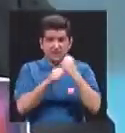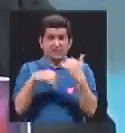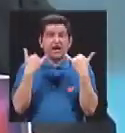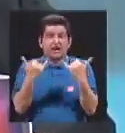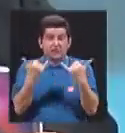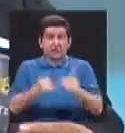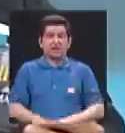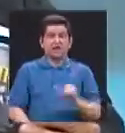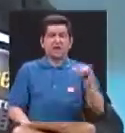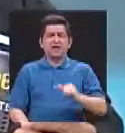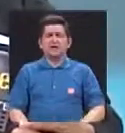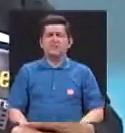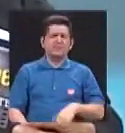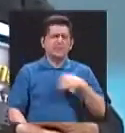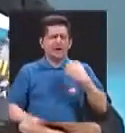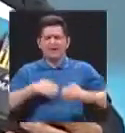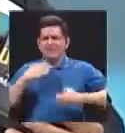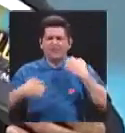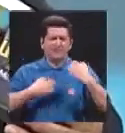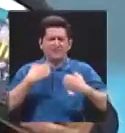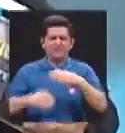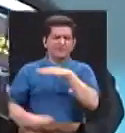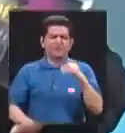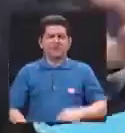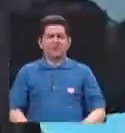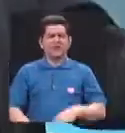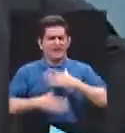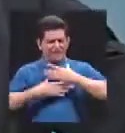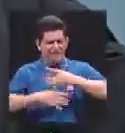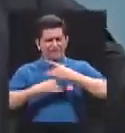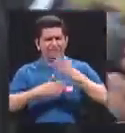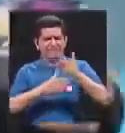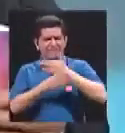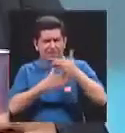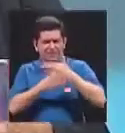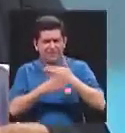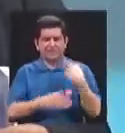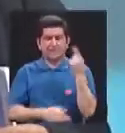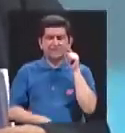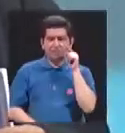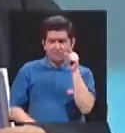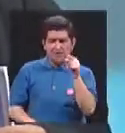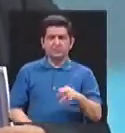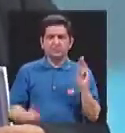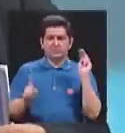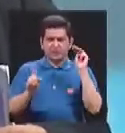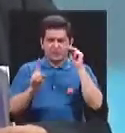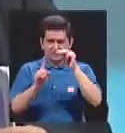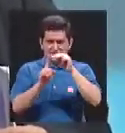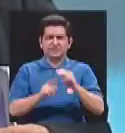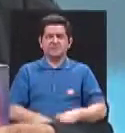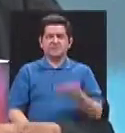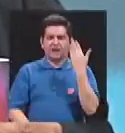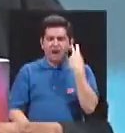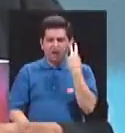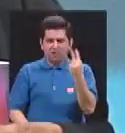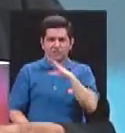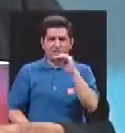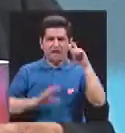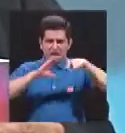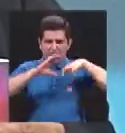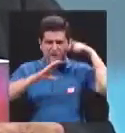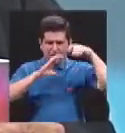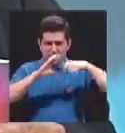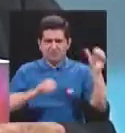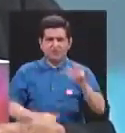década, Rocío, con el mismo entusiasmo y con la misma intención de compartir siempre con ustedes el mensaje